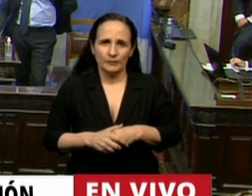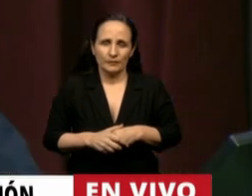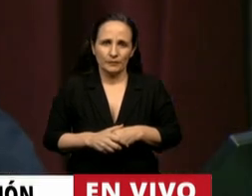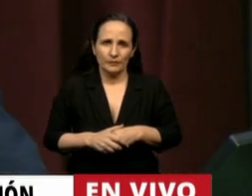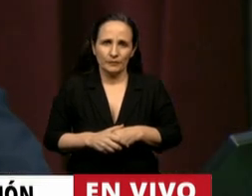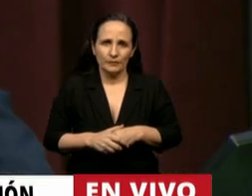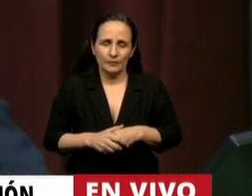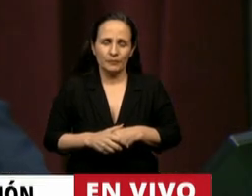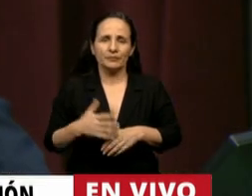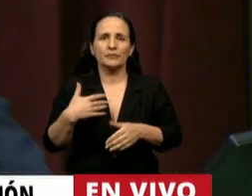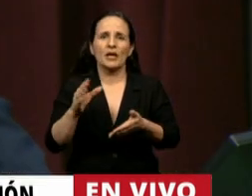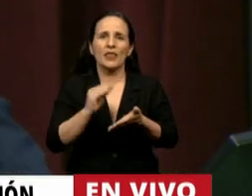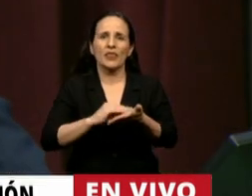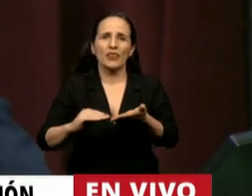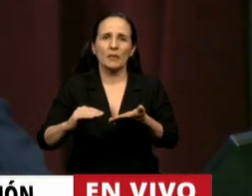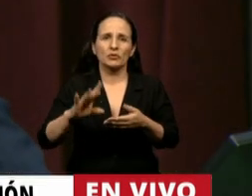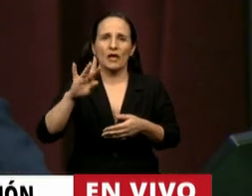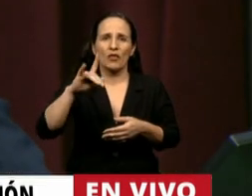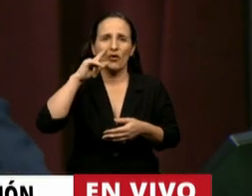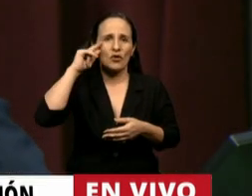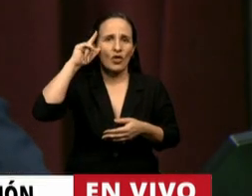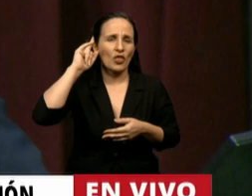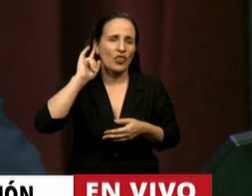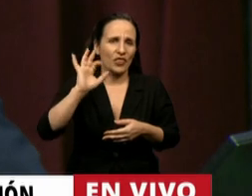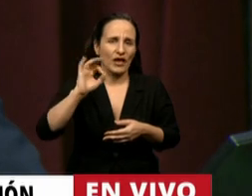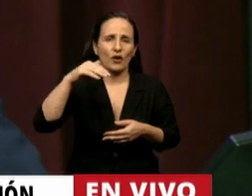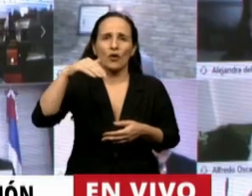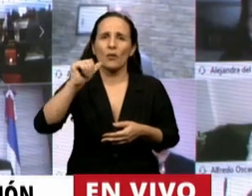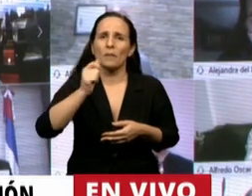mestre diputado Diego Matías